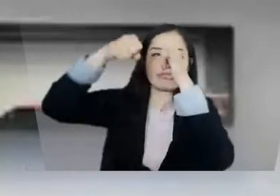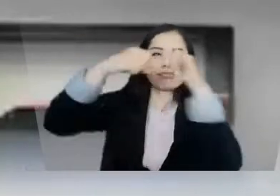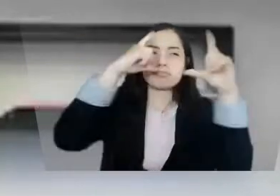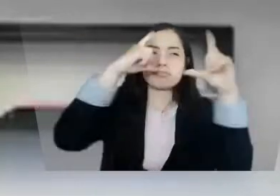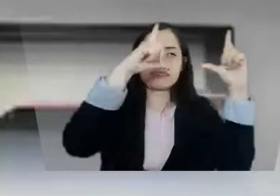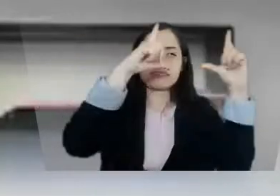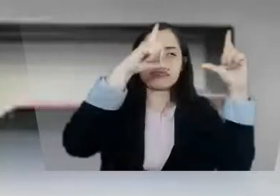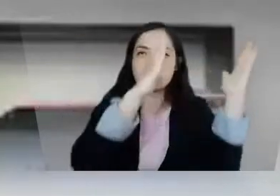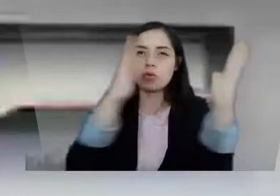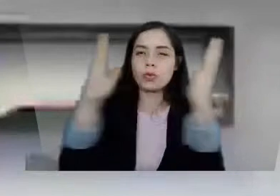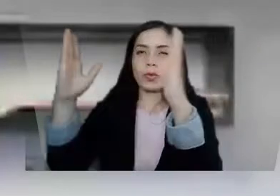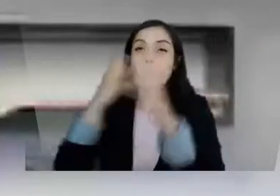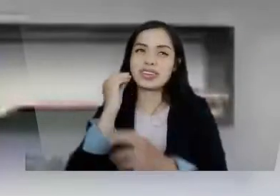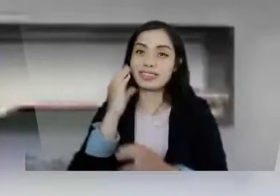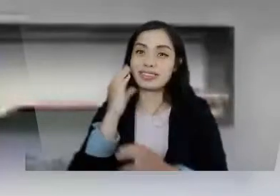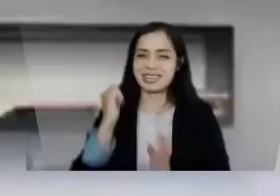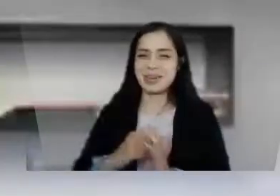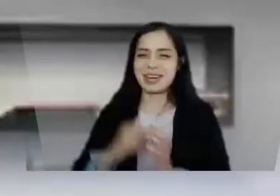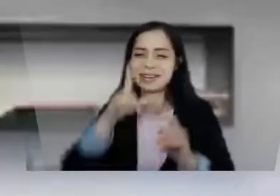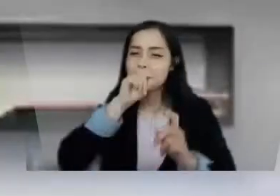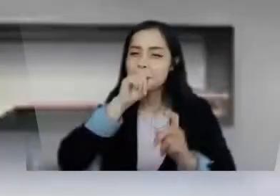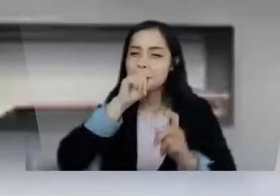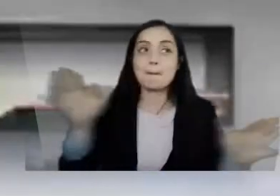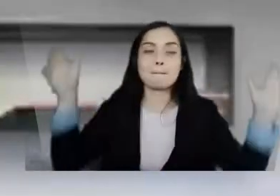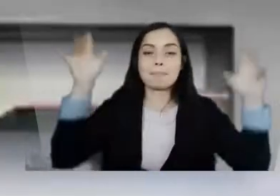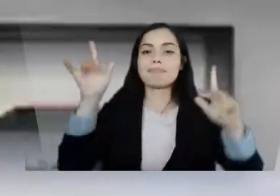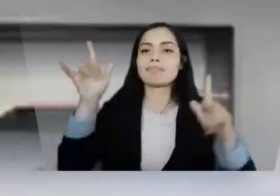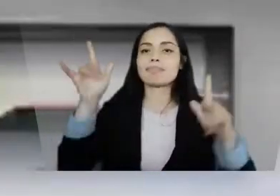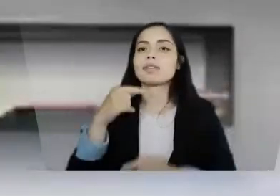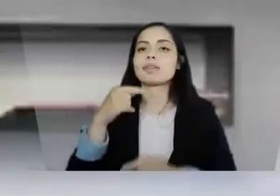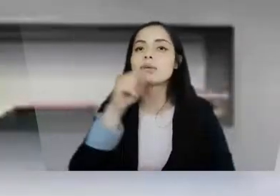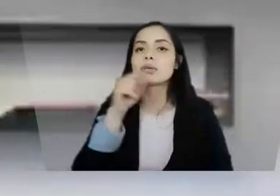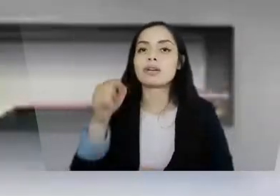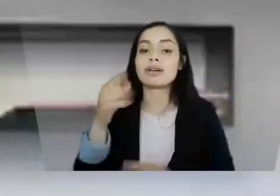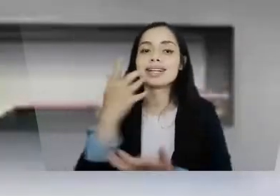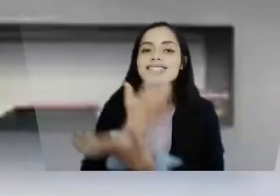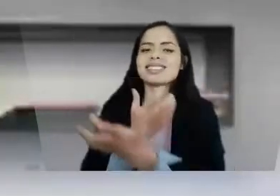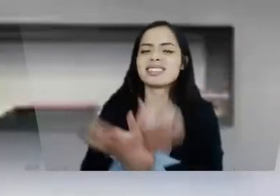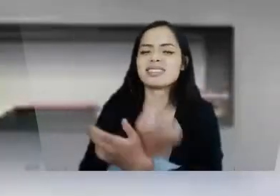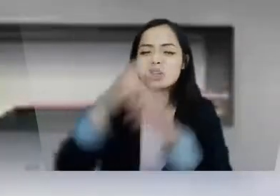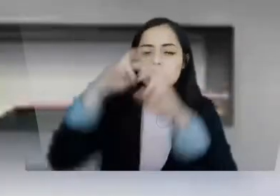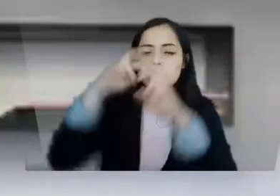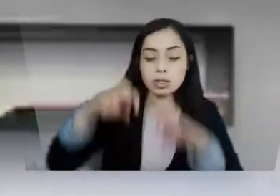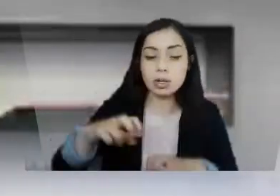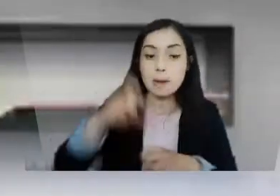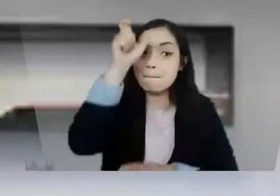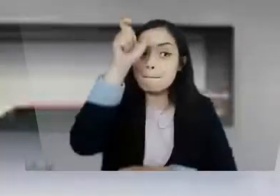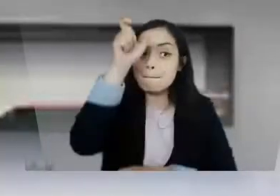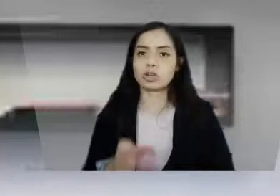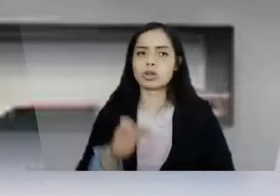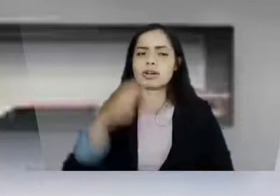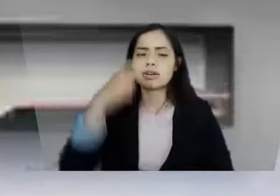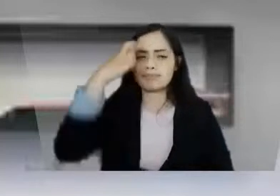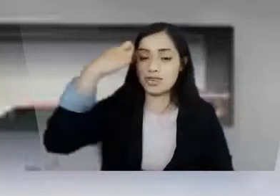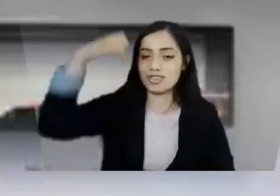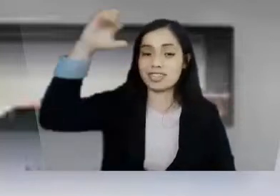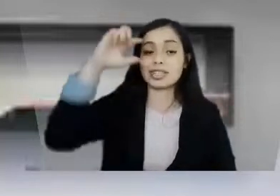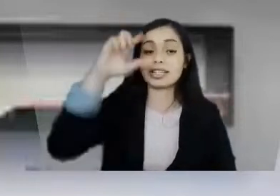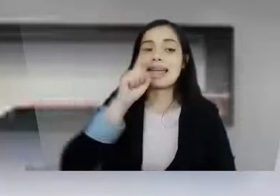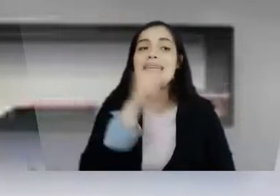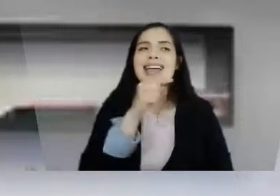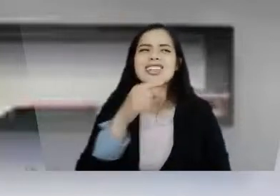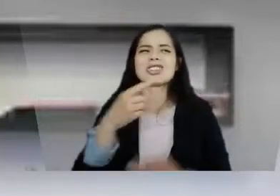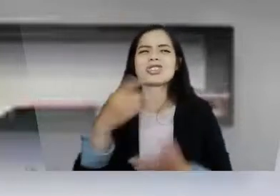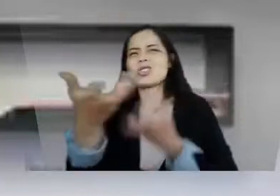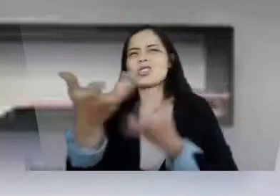parte de la serie de documentales de Colombia Bio, producciones audiovisuales con el sello y la calidad de la ciencia